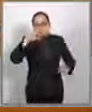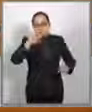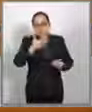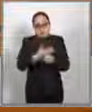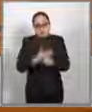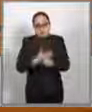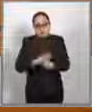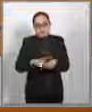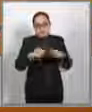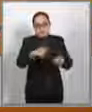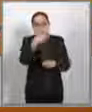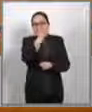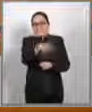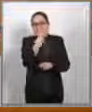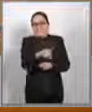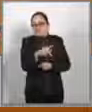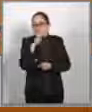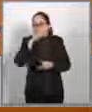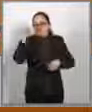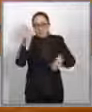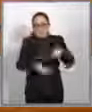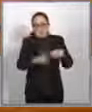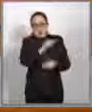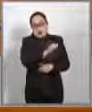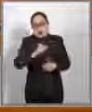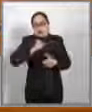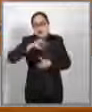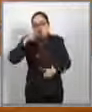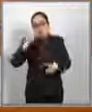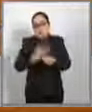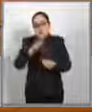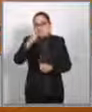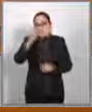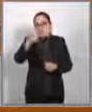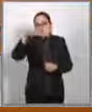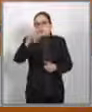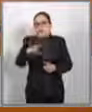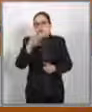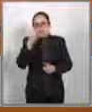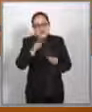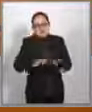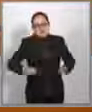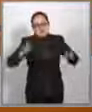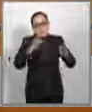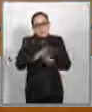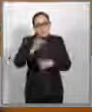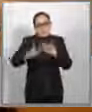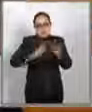indelegables del fiscal general, lo cual me parece un avance extraordinario en esta ley.